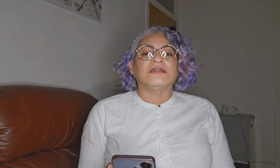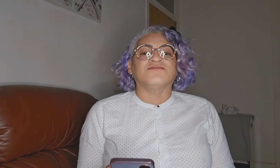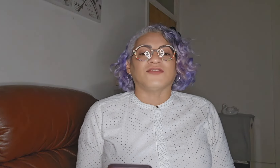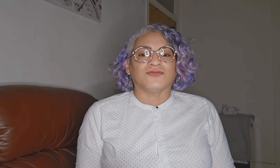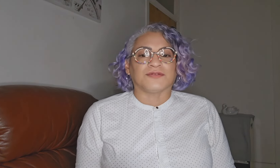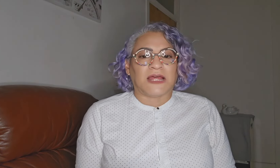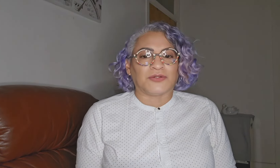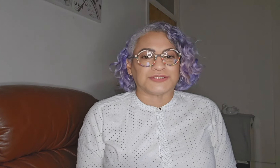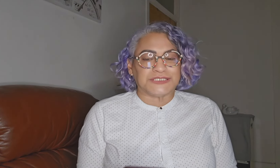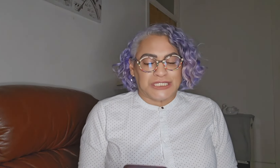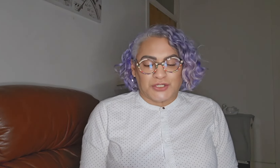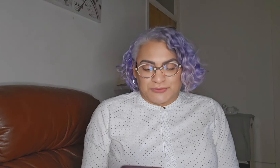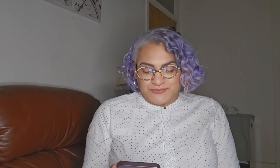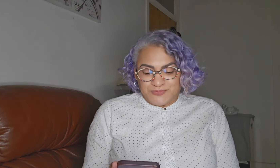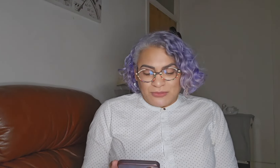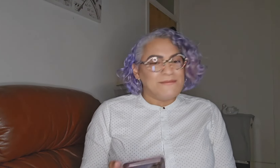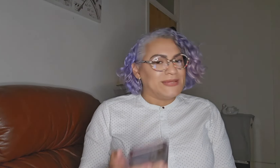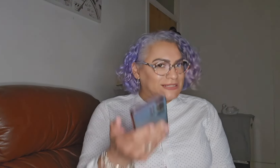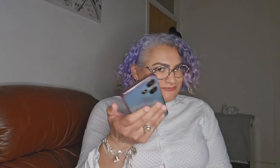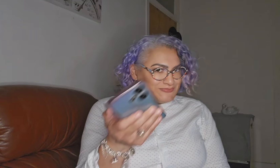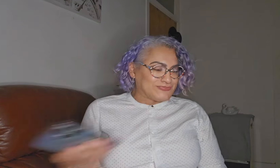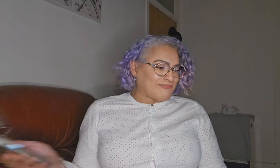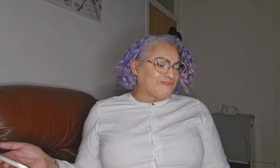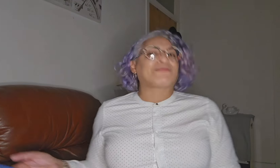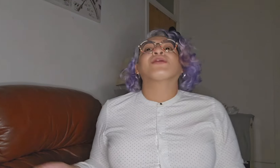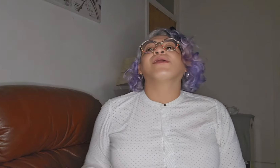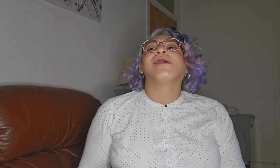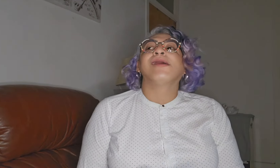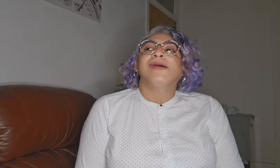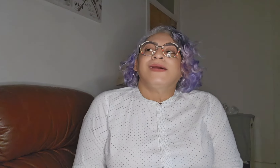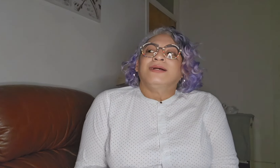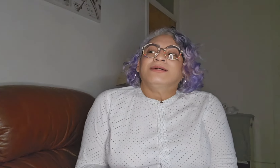los involucrados, dijo. Miren,